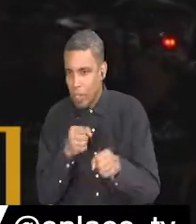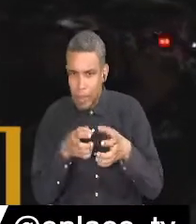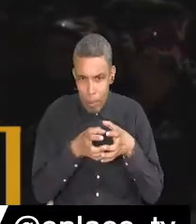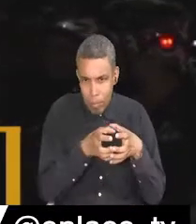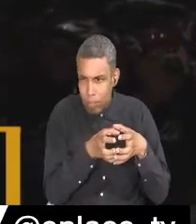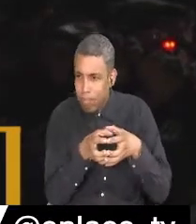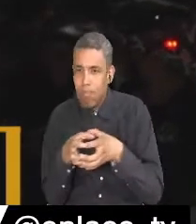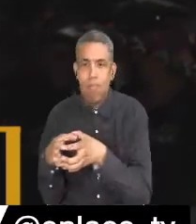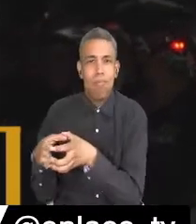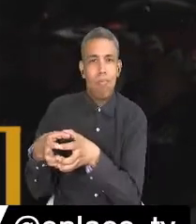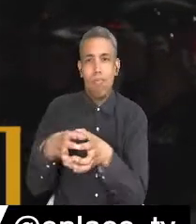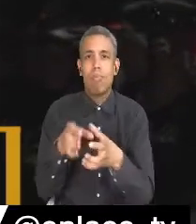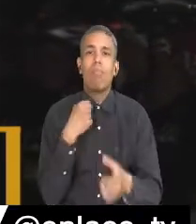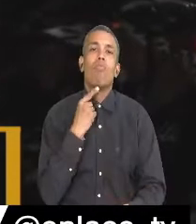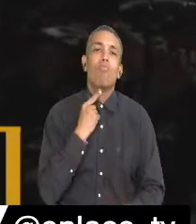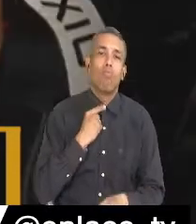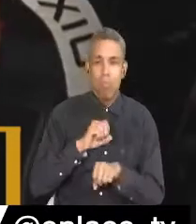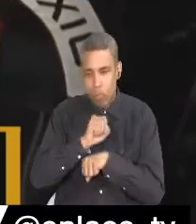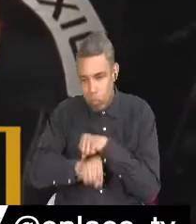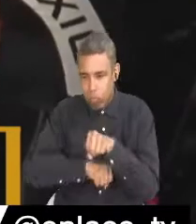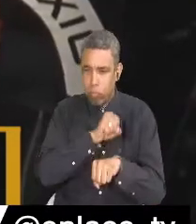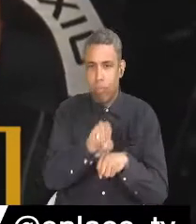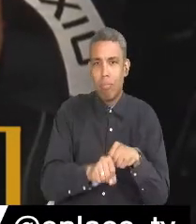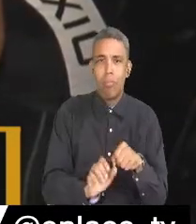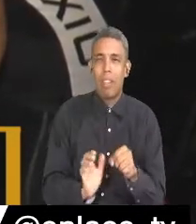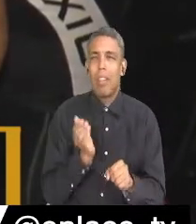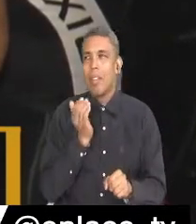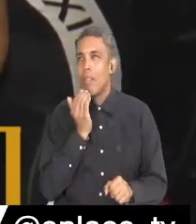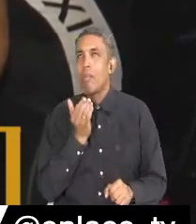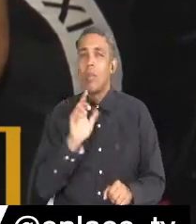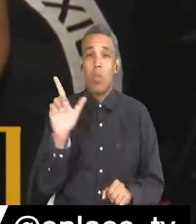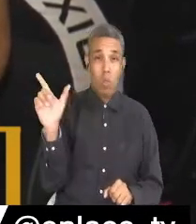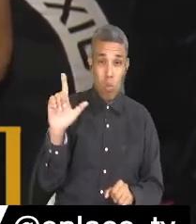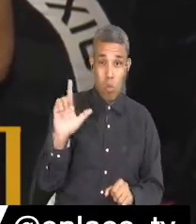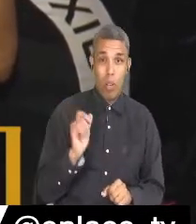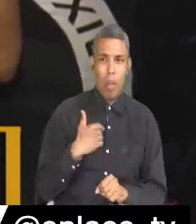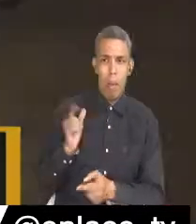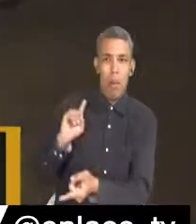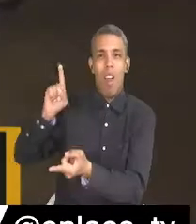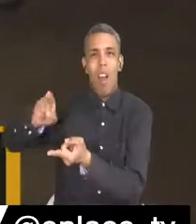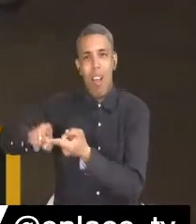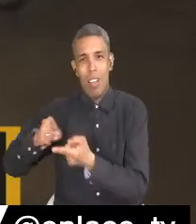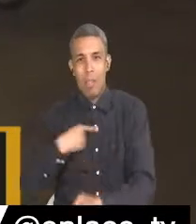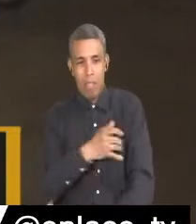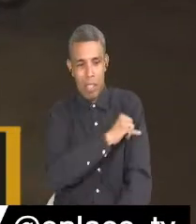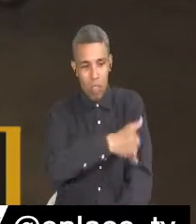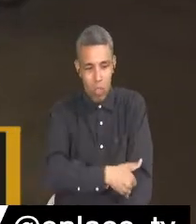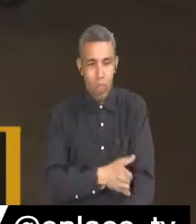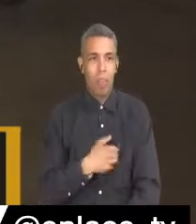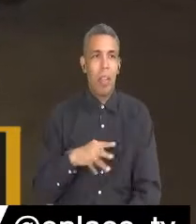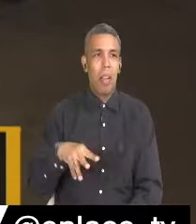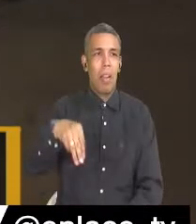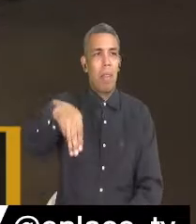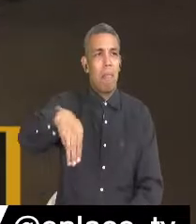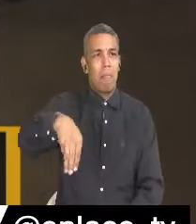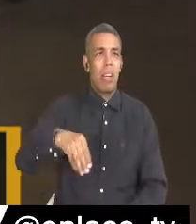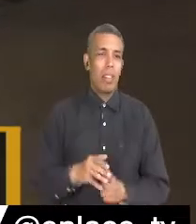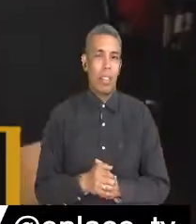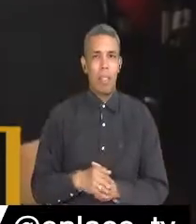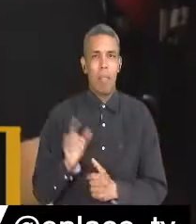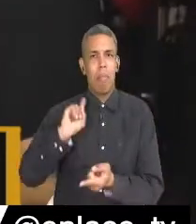Barranca. En especial nosotros salimos, nos pongamos los lunes a Yondó Los martes salimos al